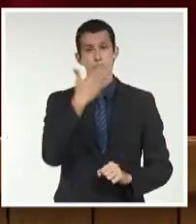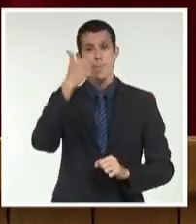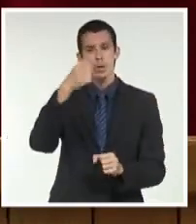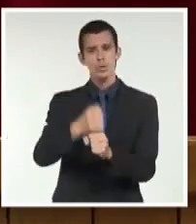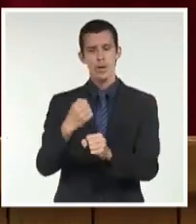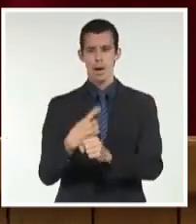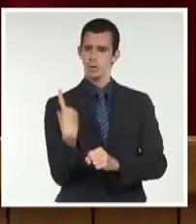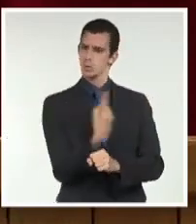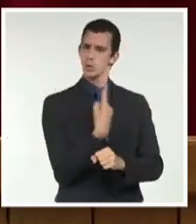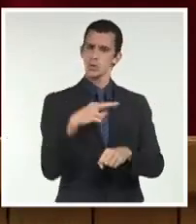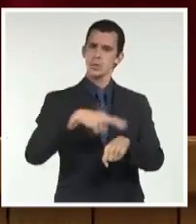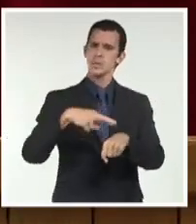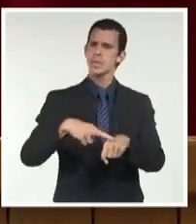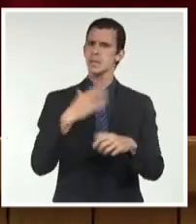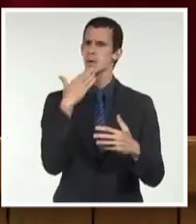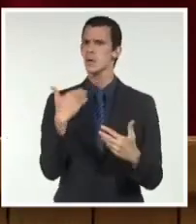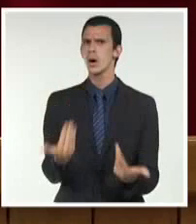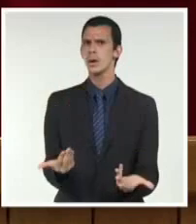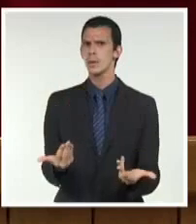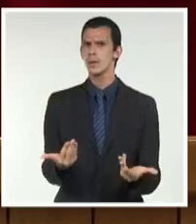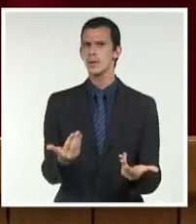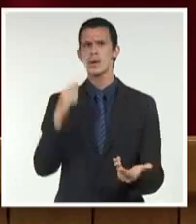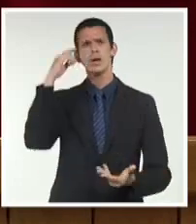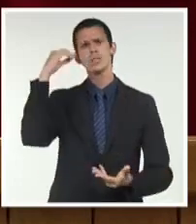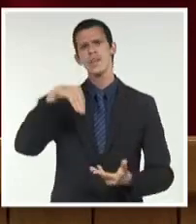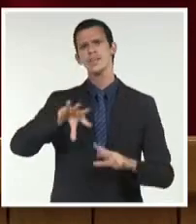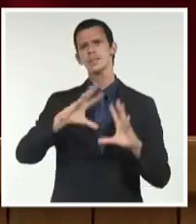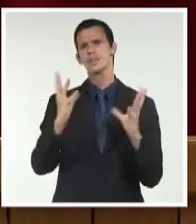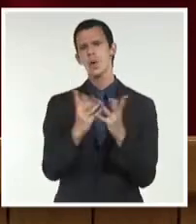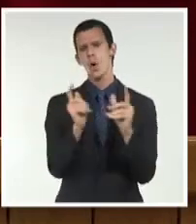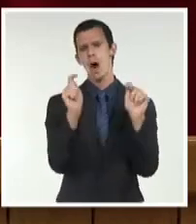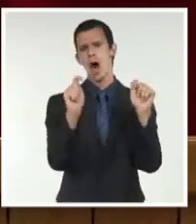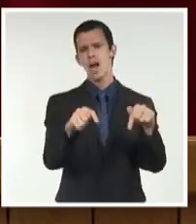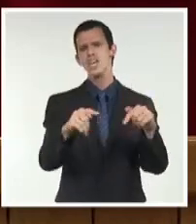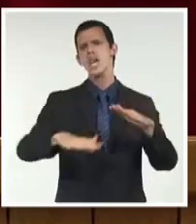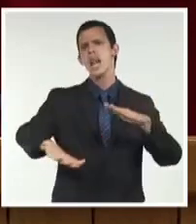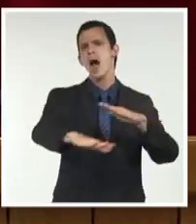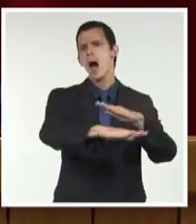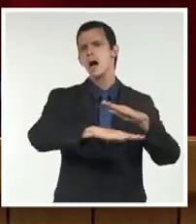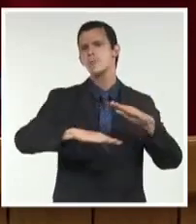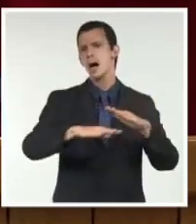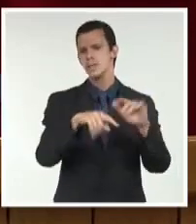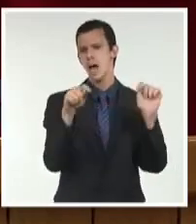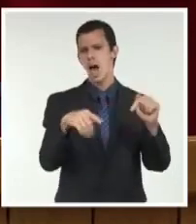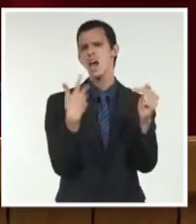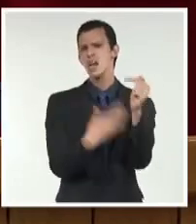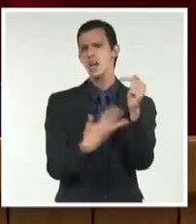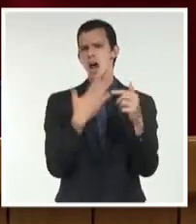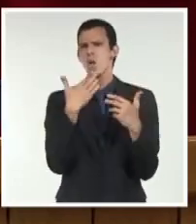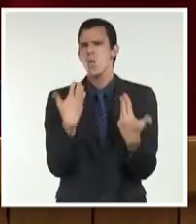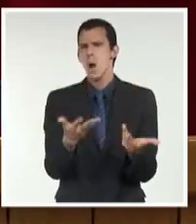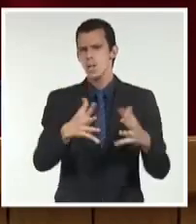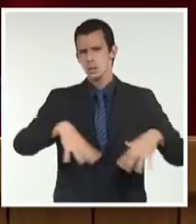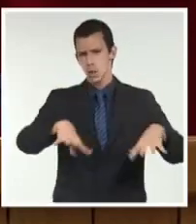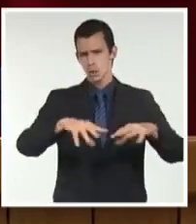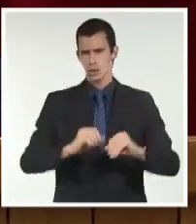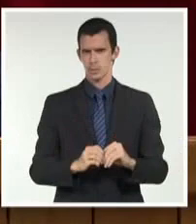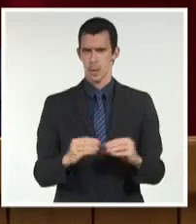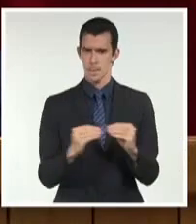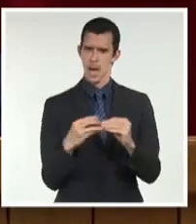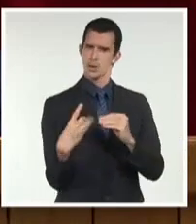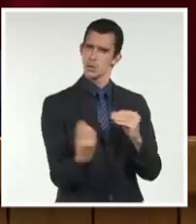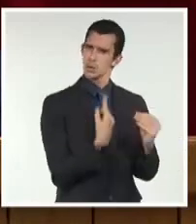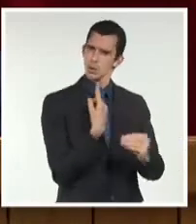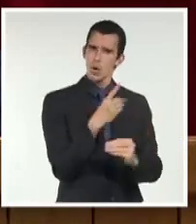sus bases. Esta es la tribuna del pueblo consciente de su poder que exige cambiar todo lo que debe ser